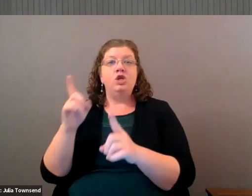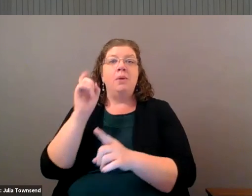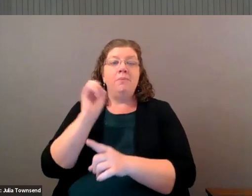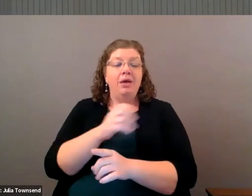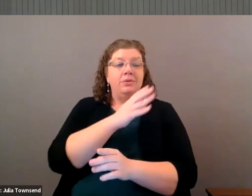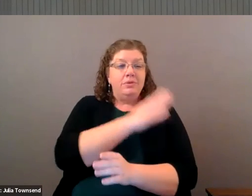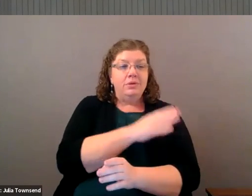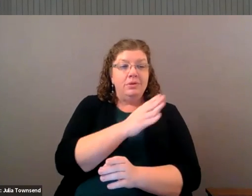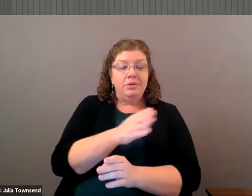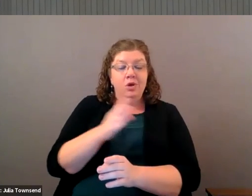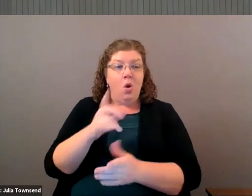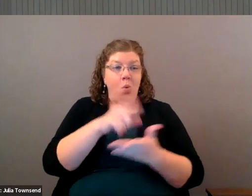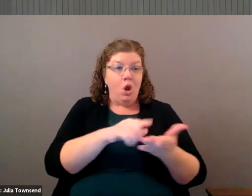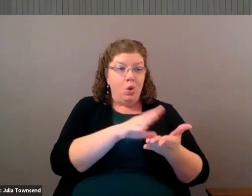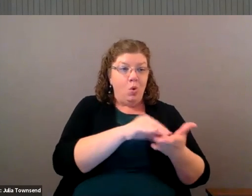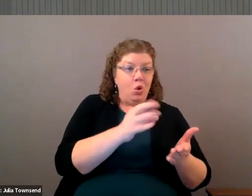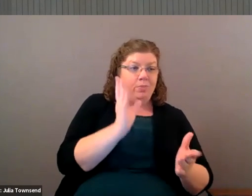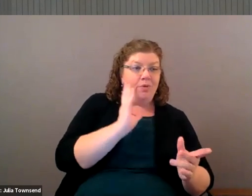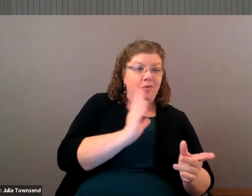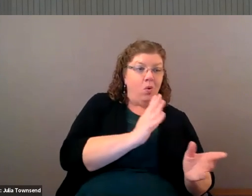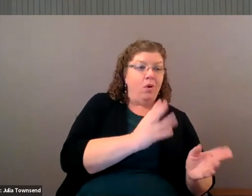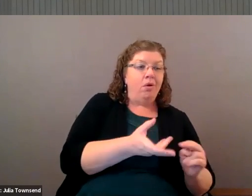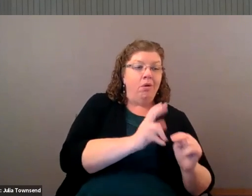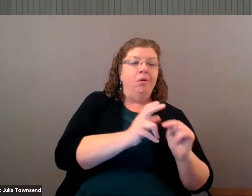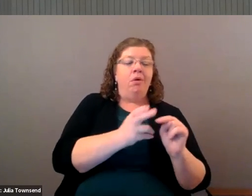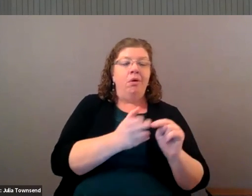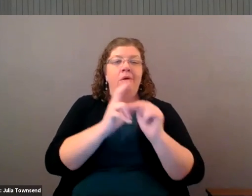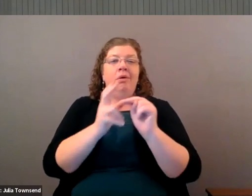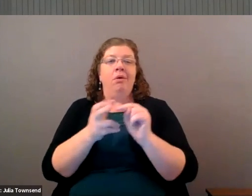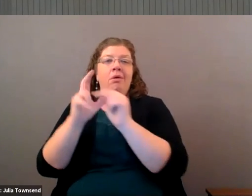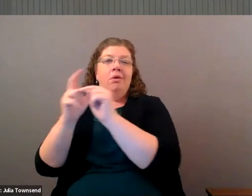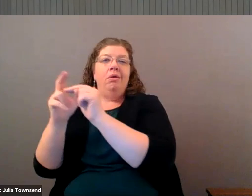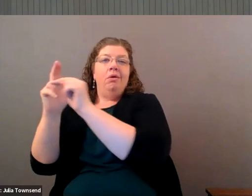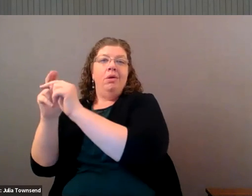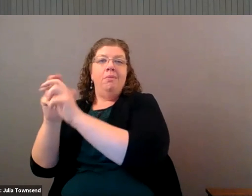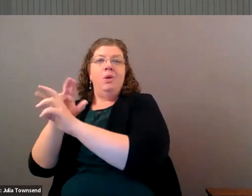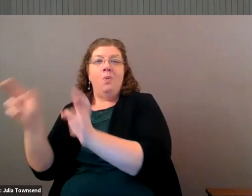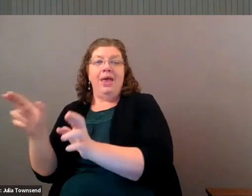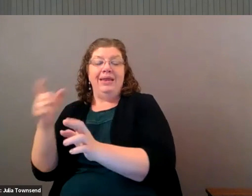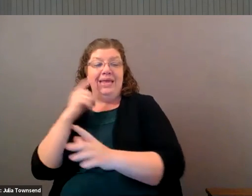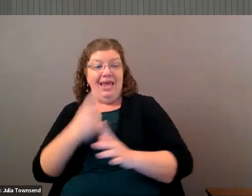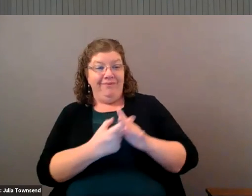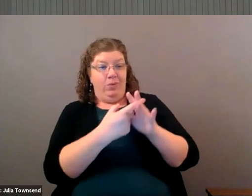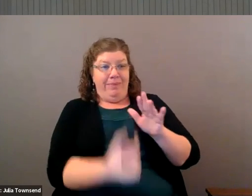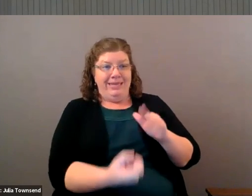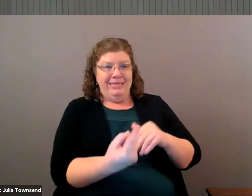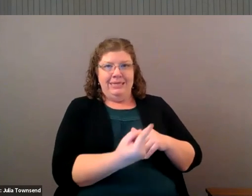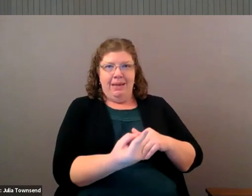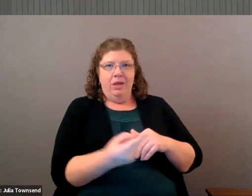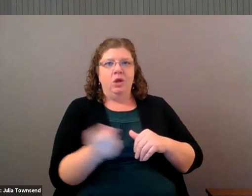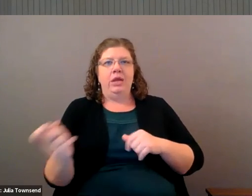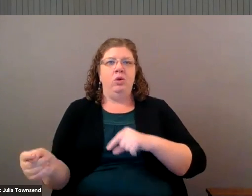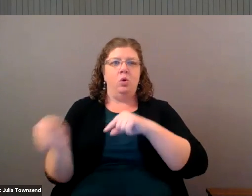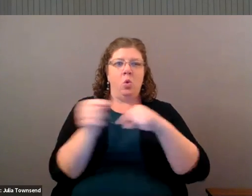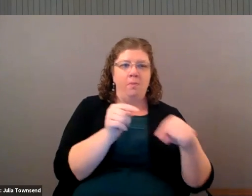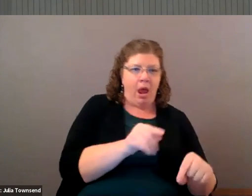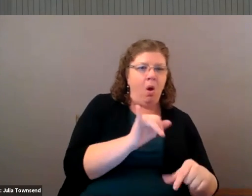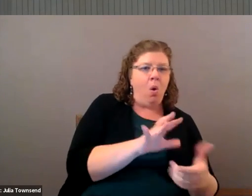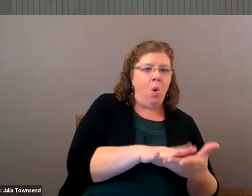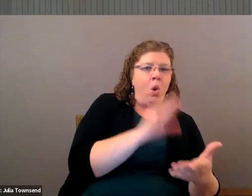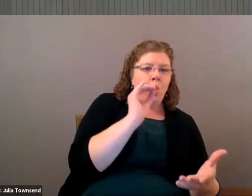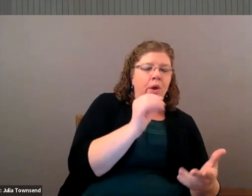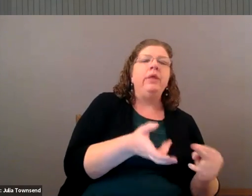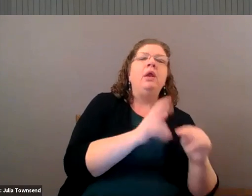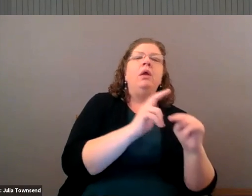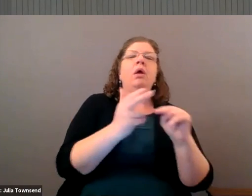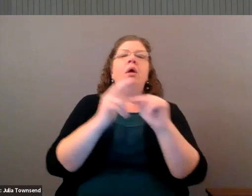se aprendieron de grados anteriores para estar listos para los grados posteriores y los materiales de nivel de grado. Así